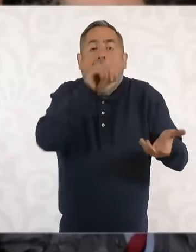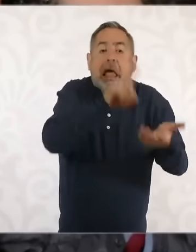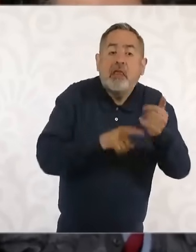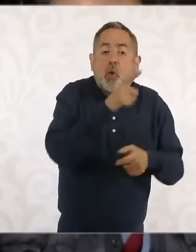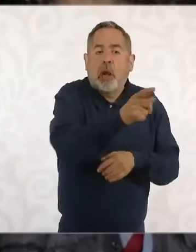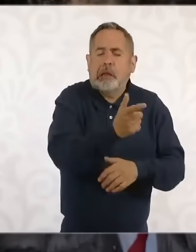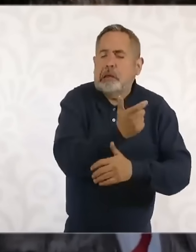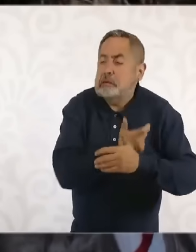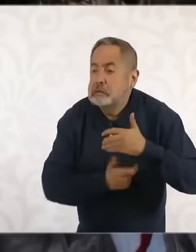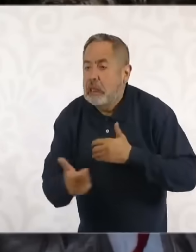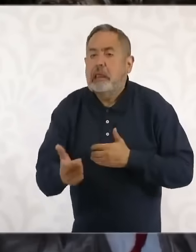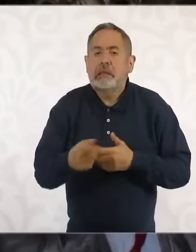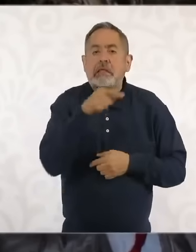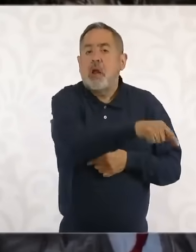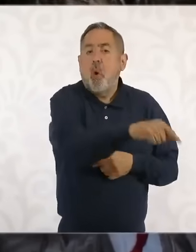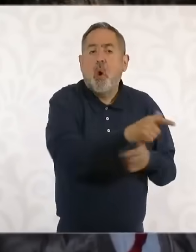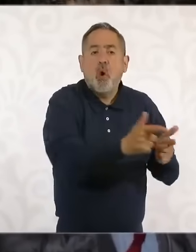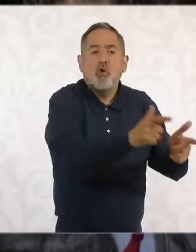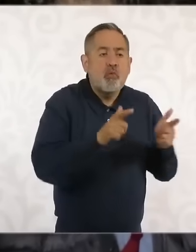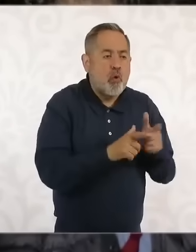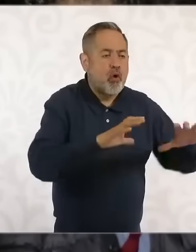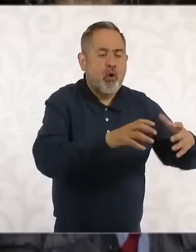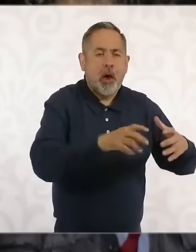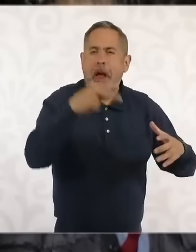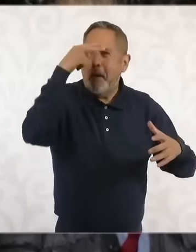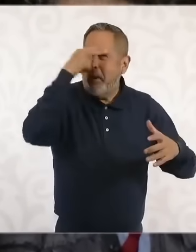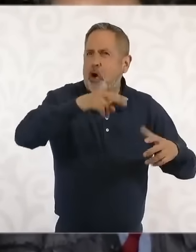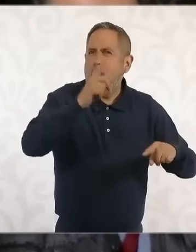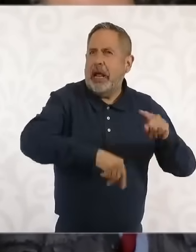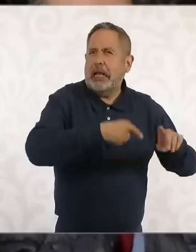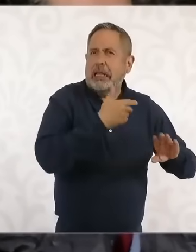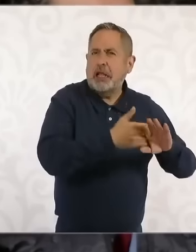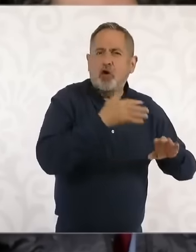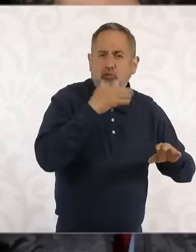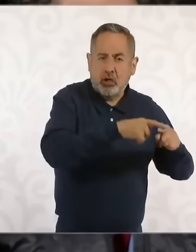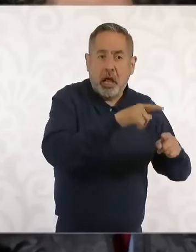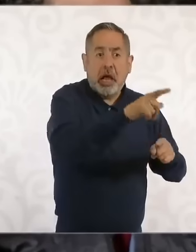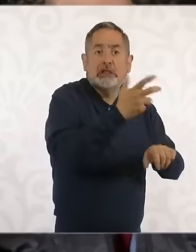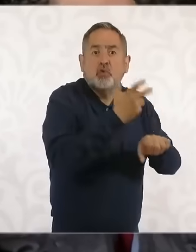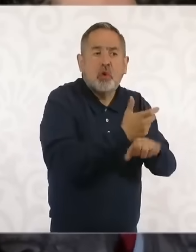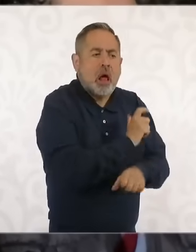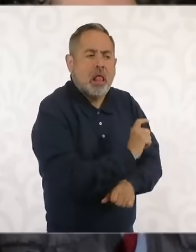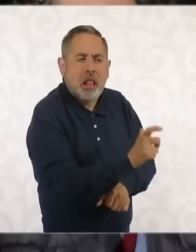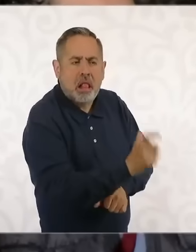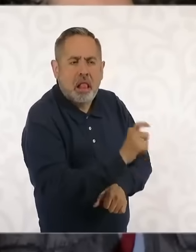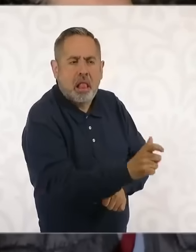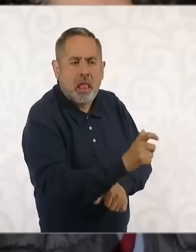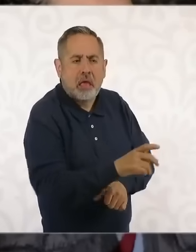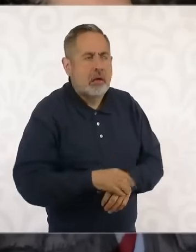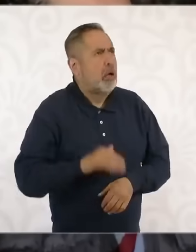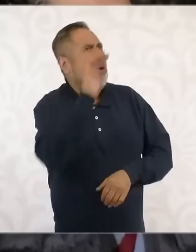a pues grupos opositores a través de Mexicanos contra la Corrupción y la Impunidad. Y lo mismo, o sea, Estados Unidos no